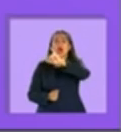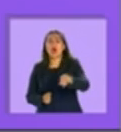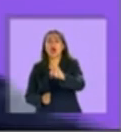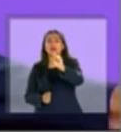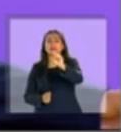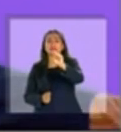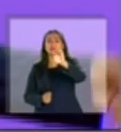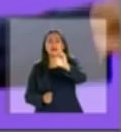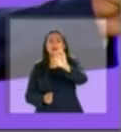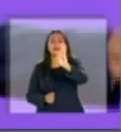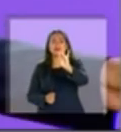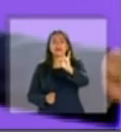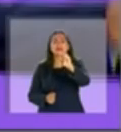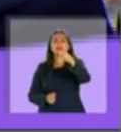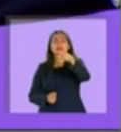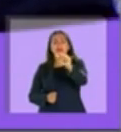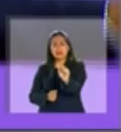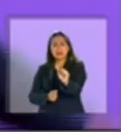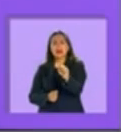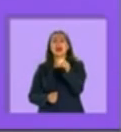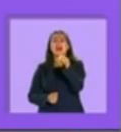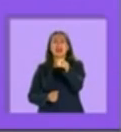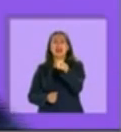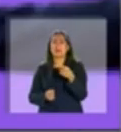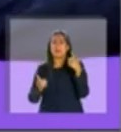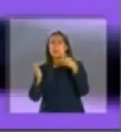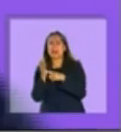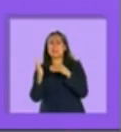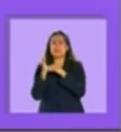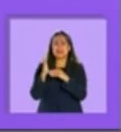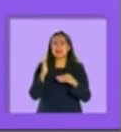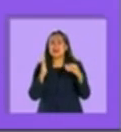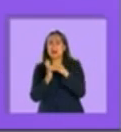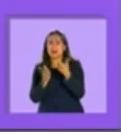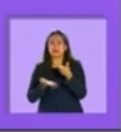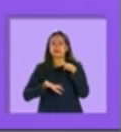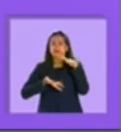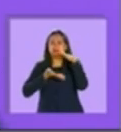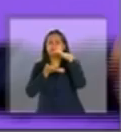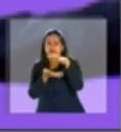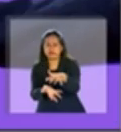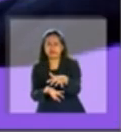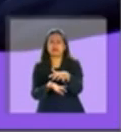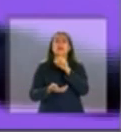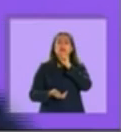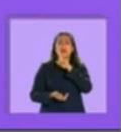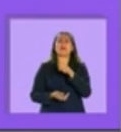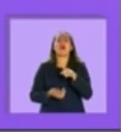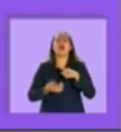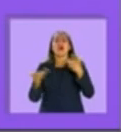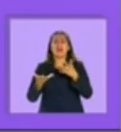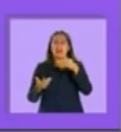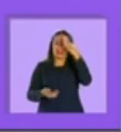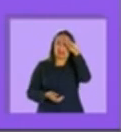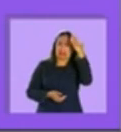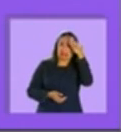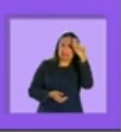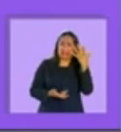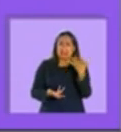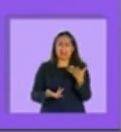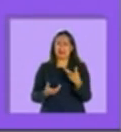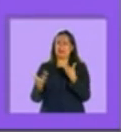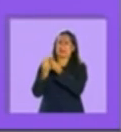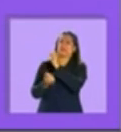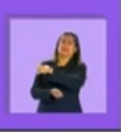venta de Banamex y de Bancomer. Bueno, ya verificado sacó que es cierto que está incluyendo la venta de Banamex y Bancomer.